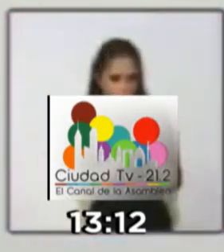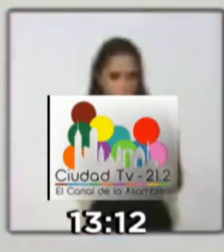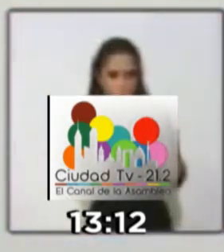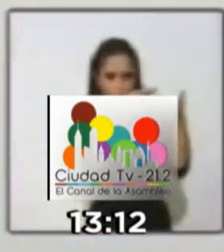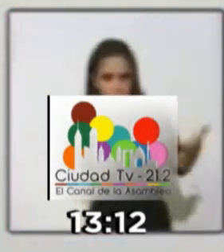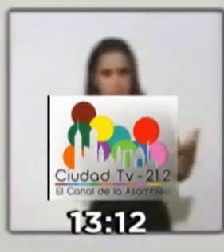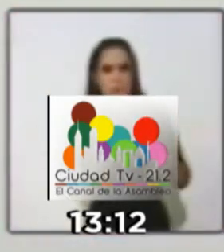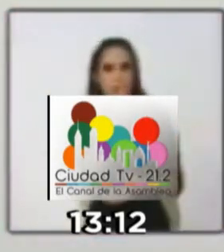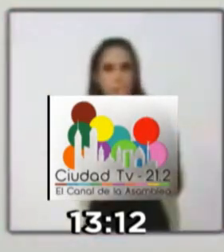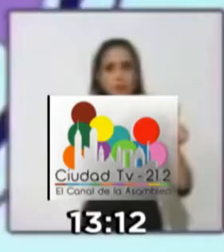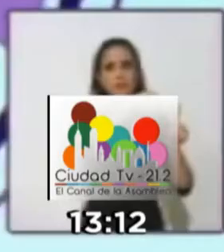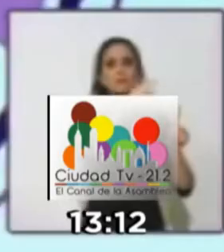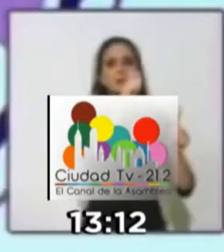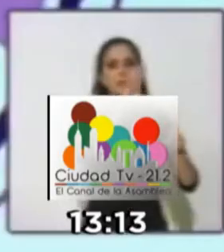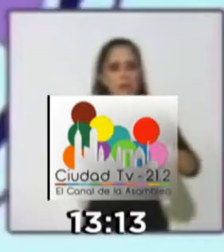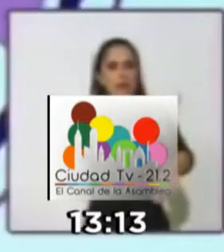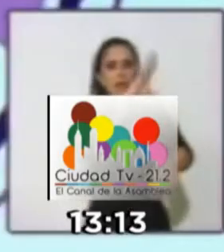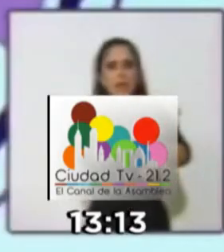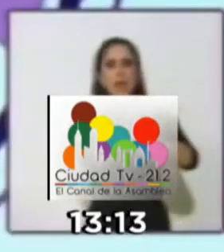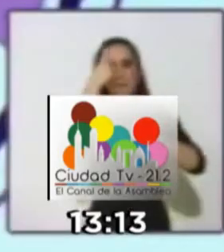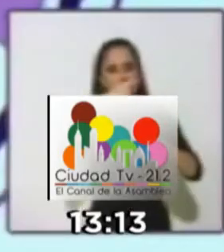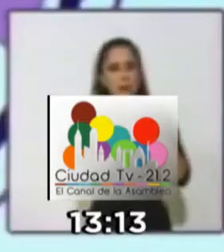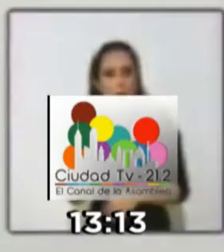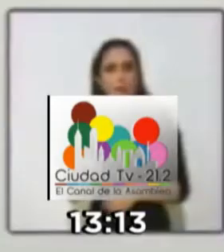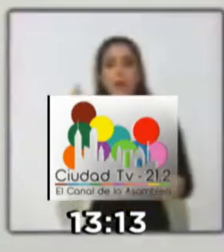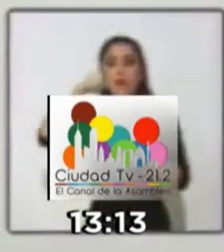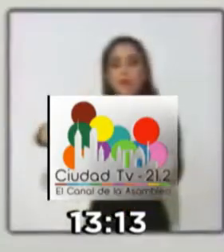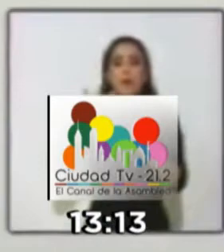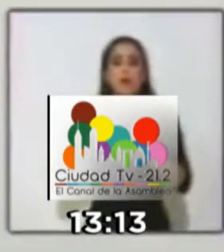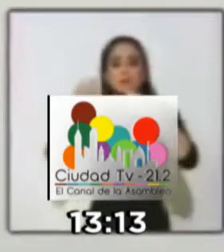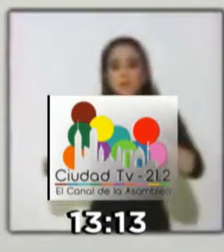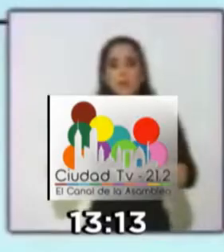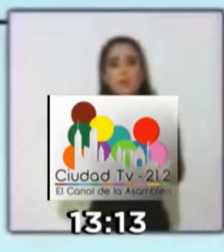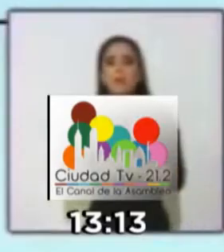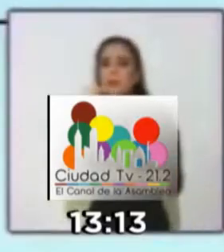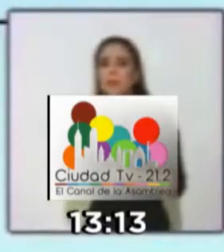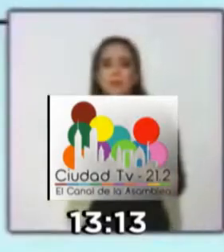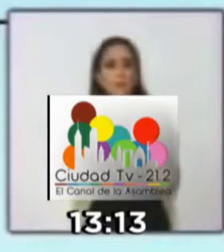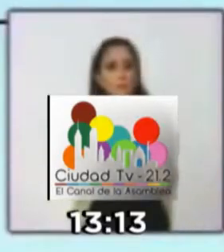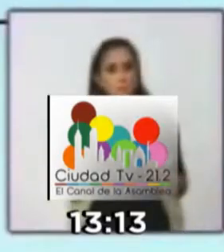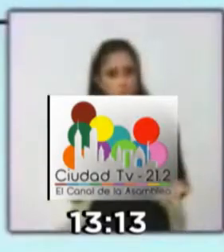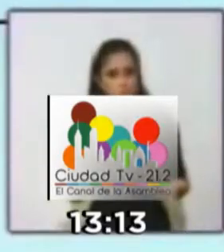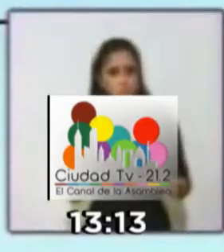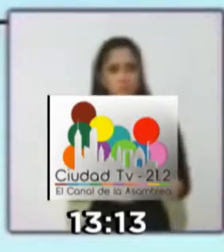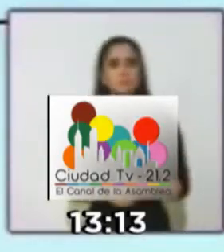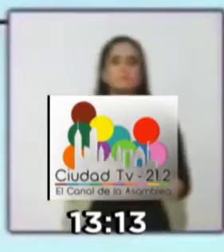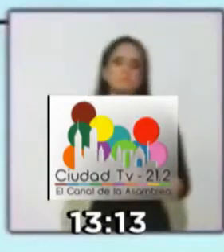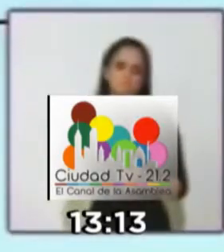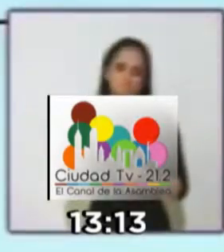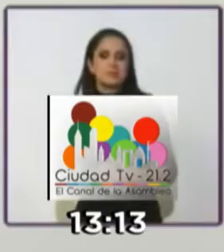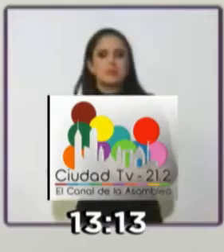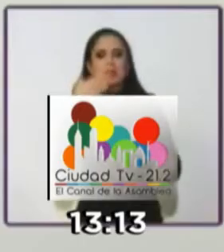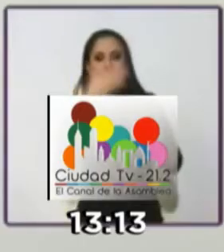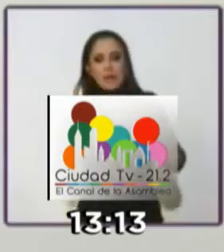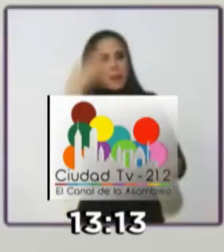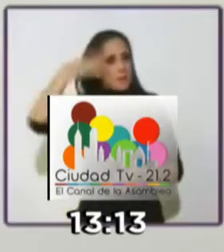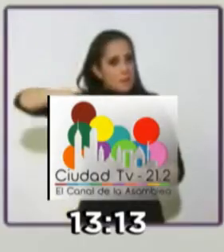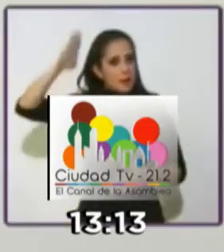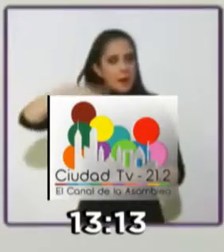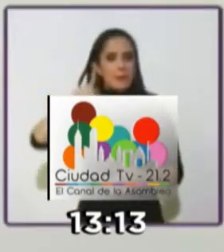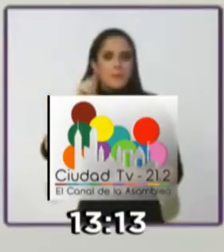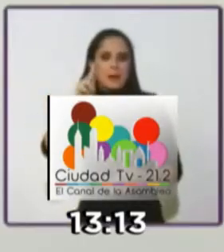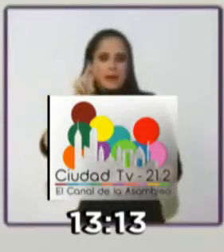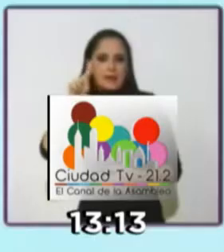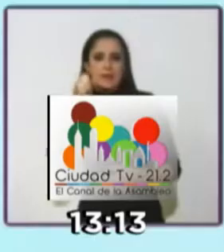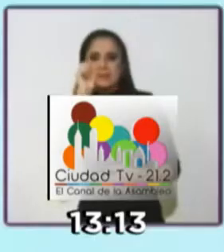los ciudadanos sobre lo que implicaría votar por otra opción que no sea la que representan. En gran medida, se dedicaron a los ataques y